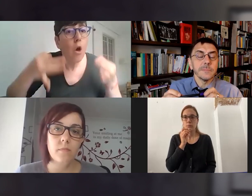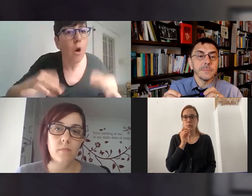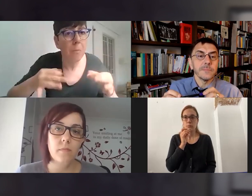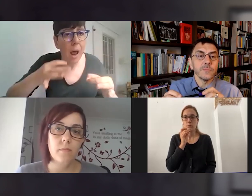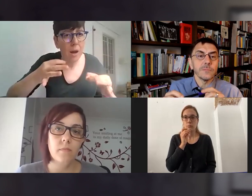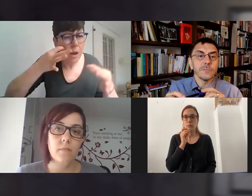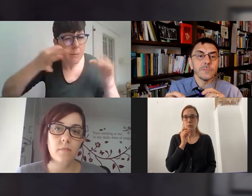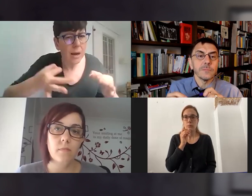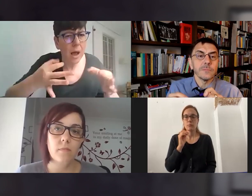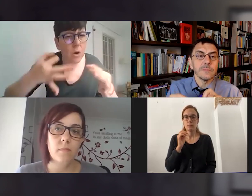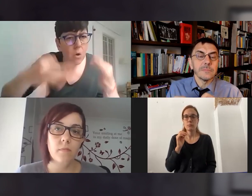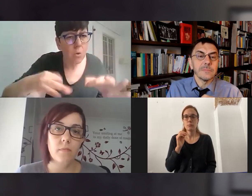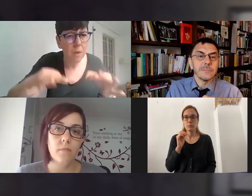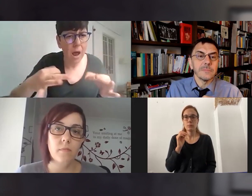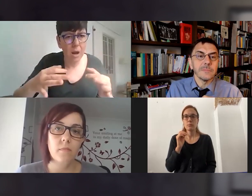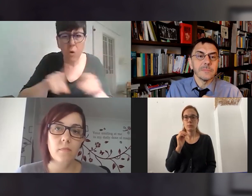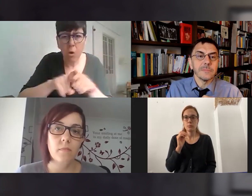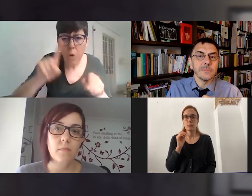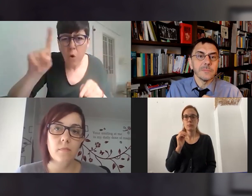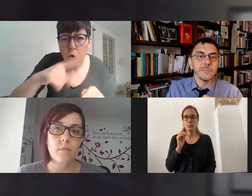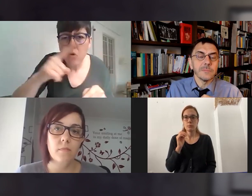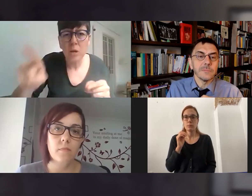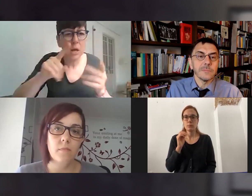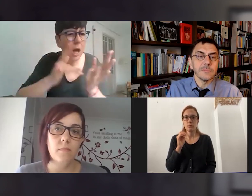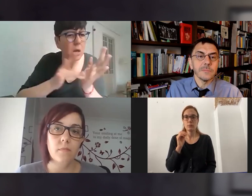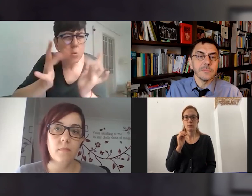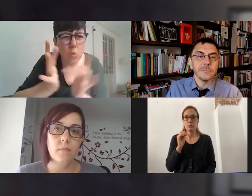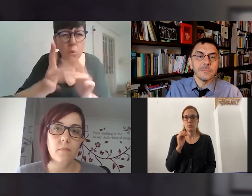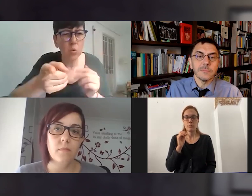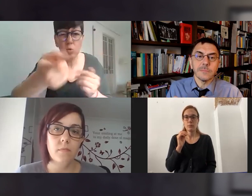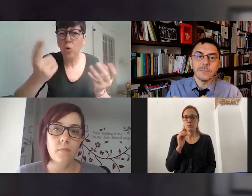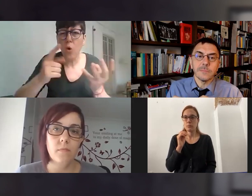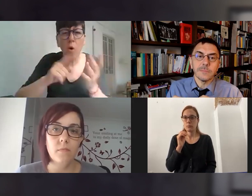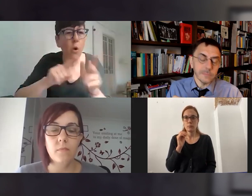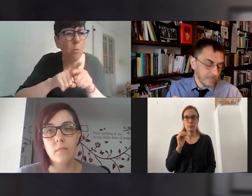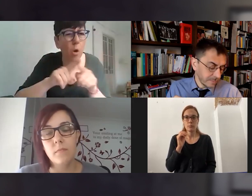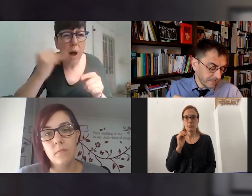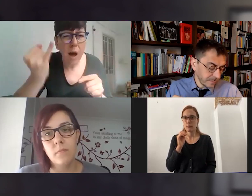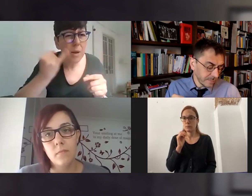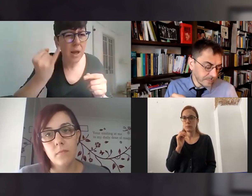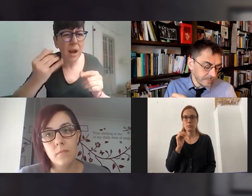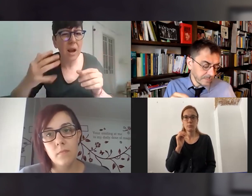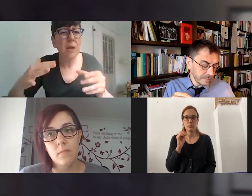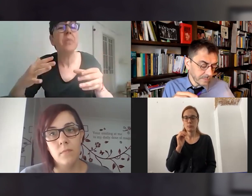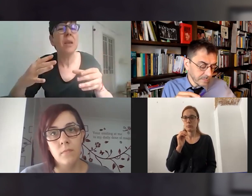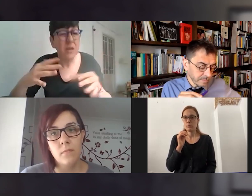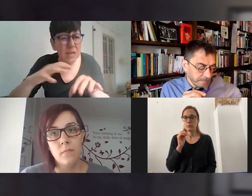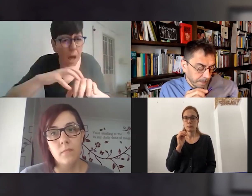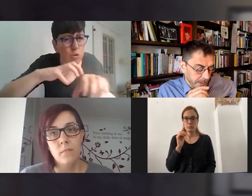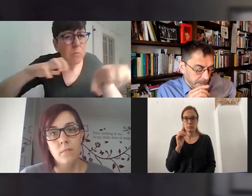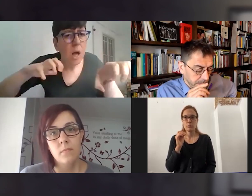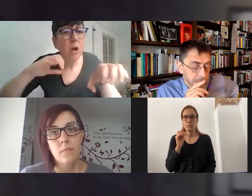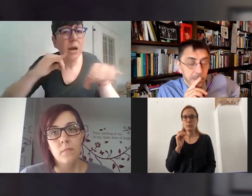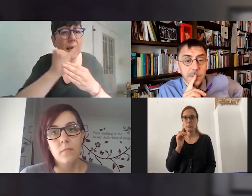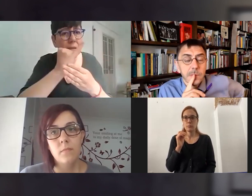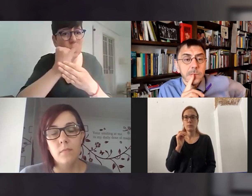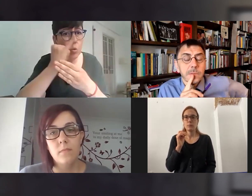crecer. Ojalá la gente normal, entre comillas, como Jesús, como Javier, como